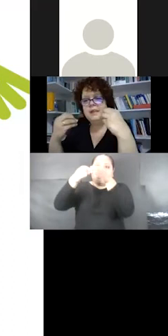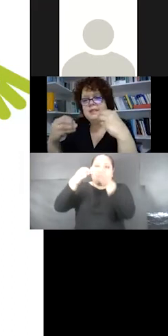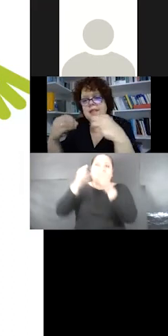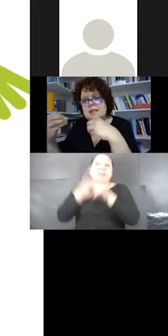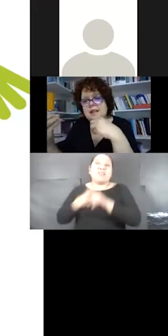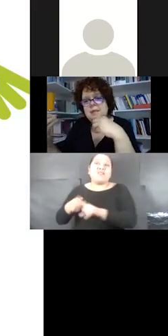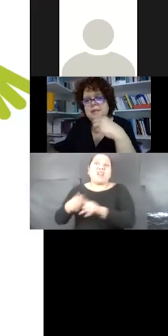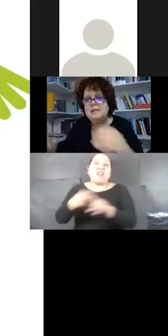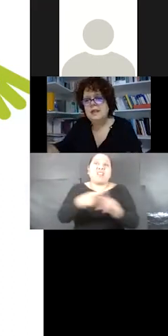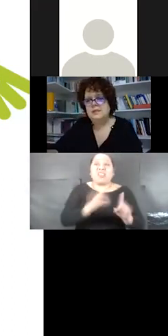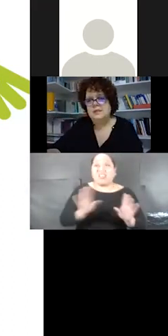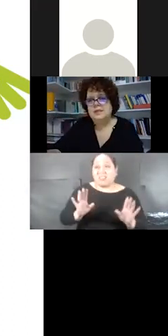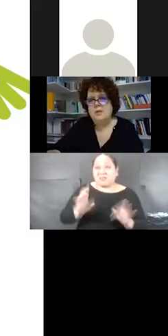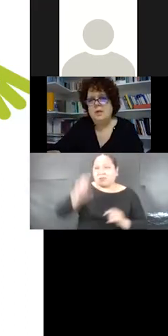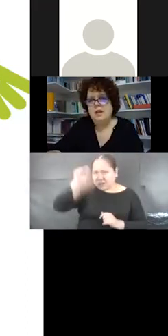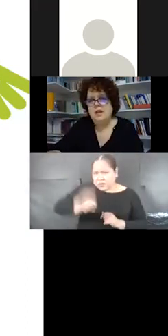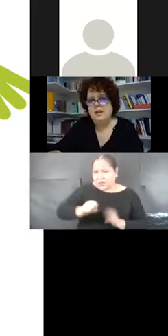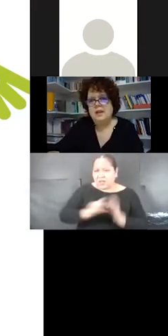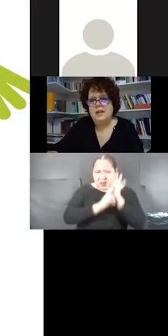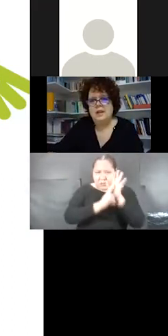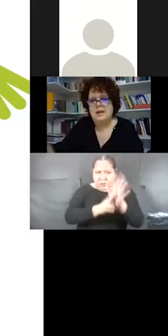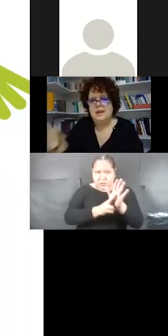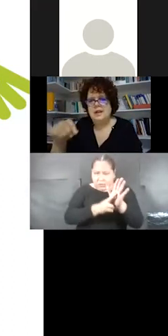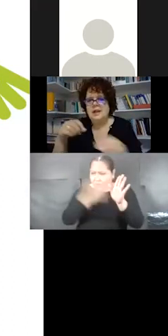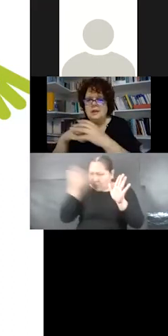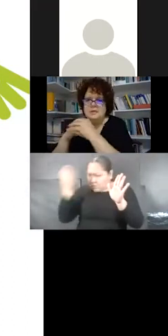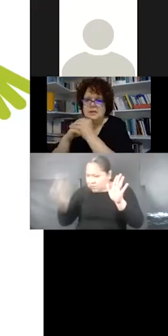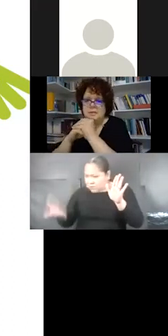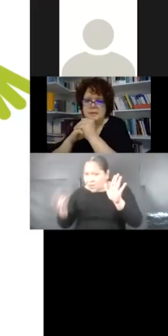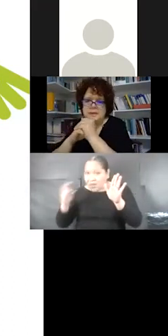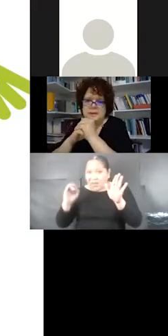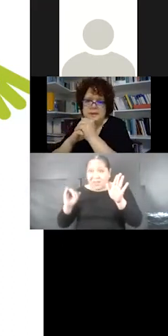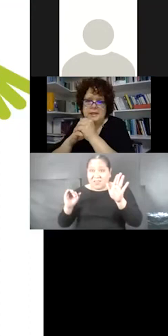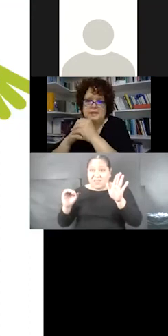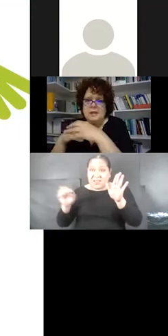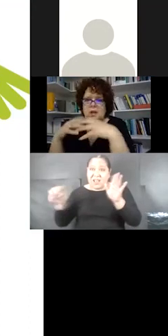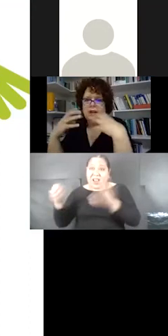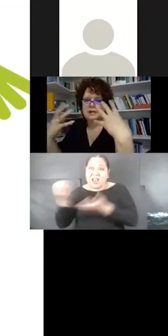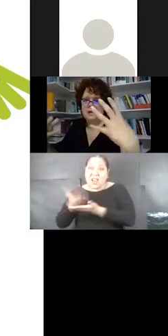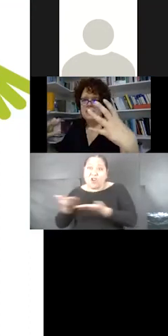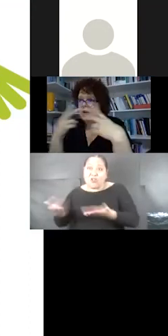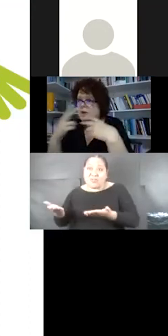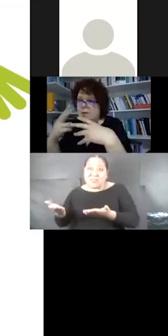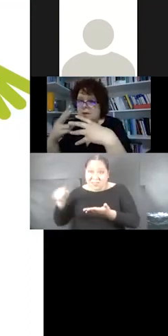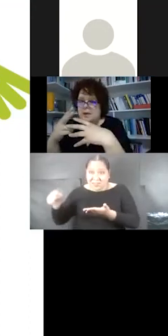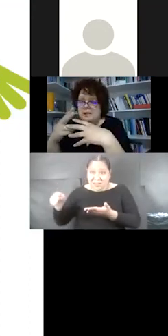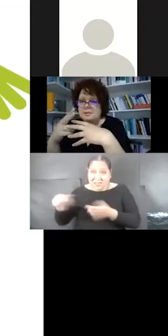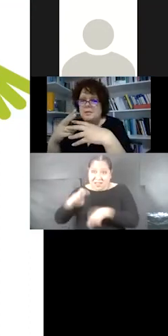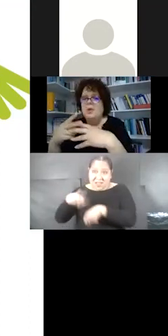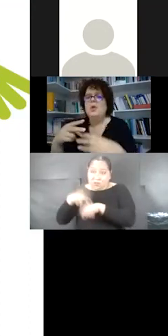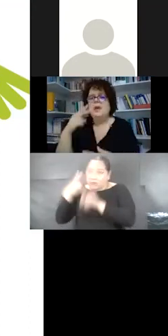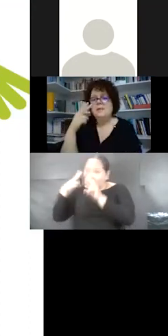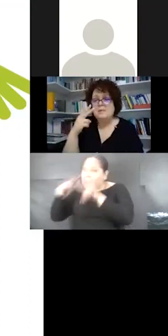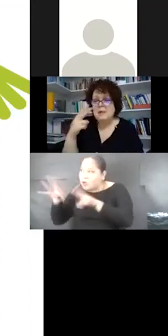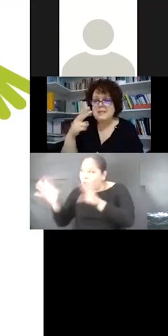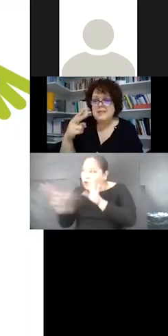si bien sí están representando tal cual a la ¿cómo se llama? Tal cual a la naturaleza, lo que ves,